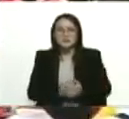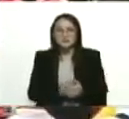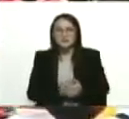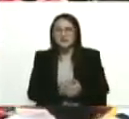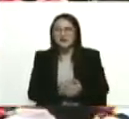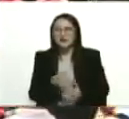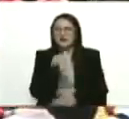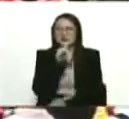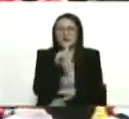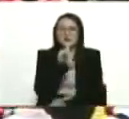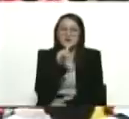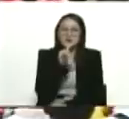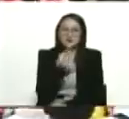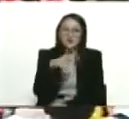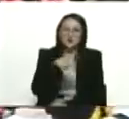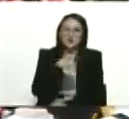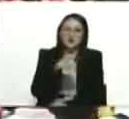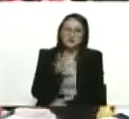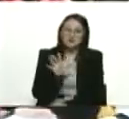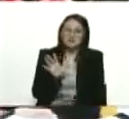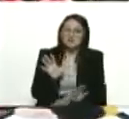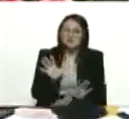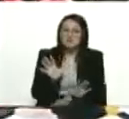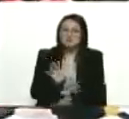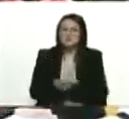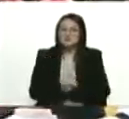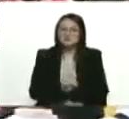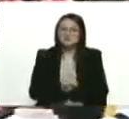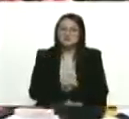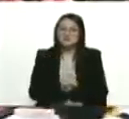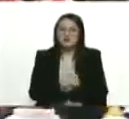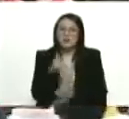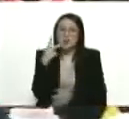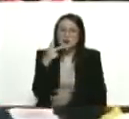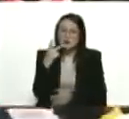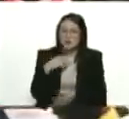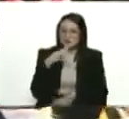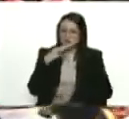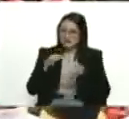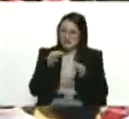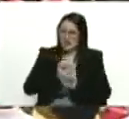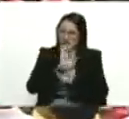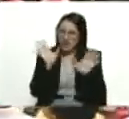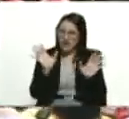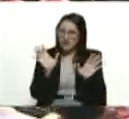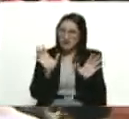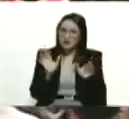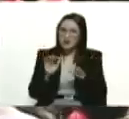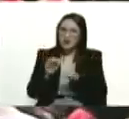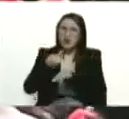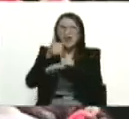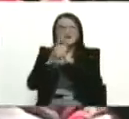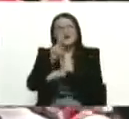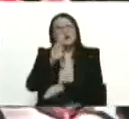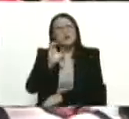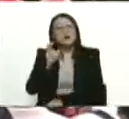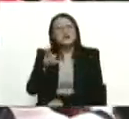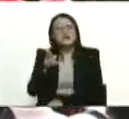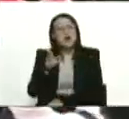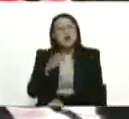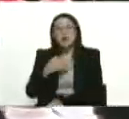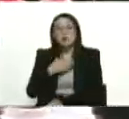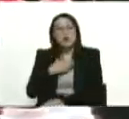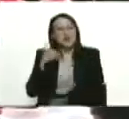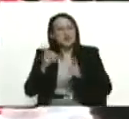la información que usted tiene y ser manejada políticamente. Me explico. Un jefe de VCH no puede tomar